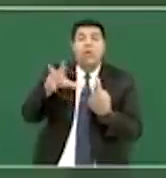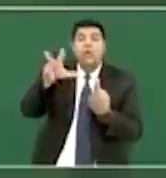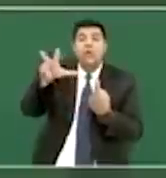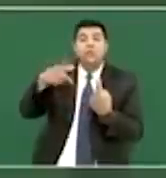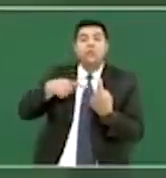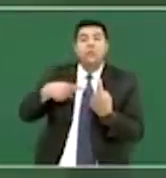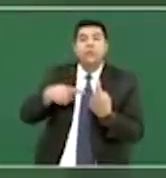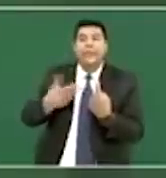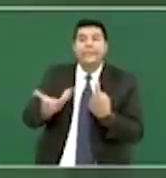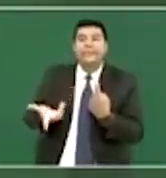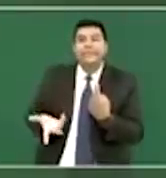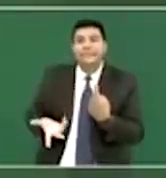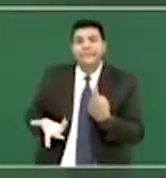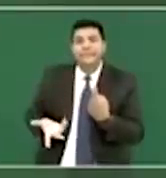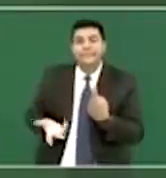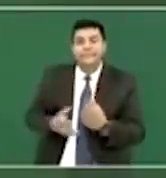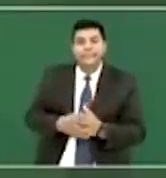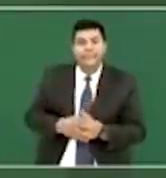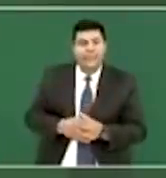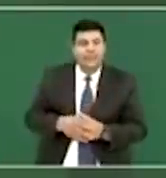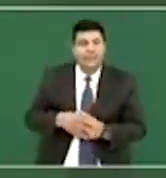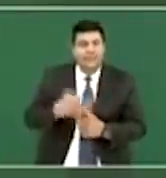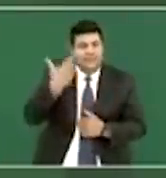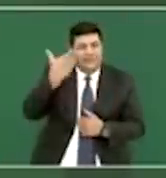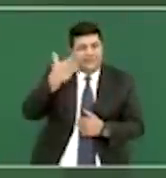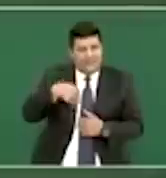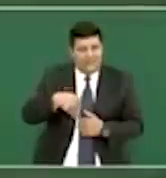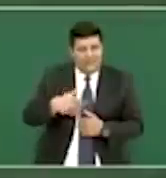que saben que antes